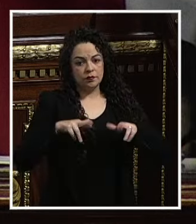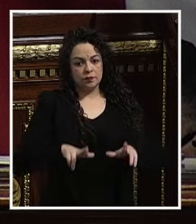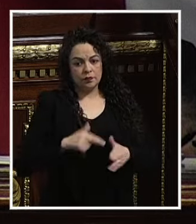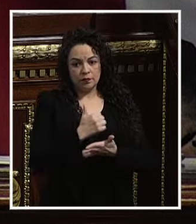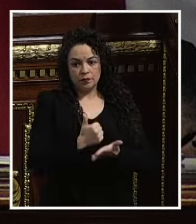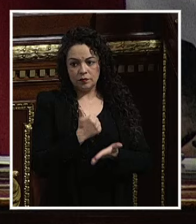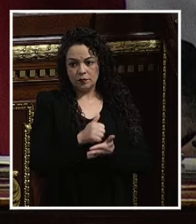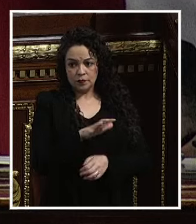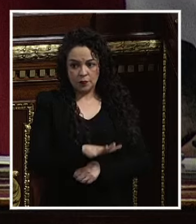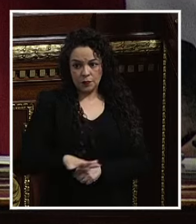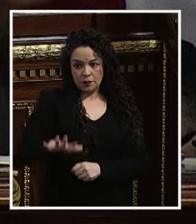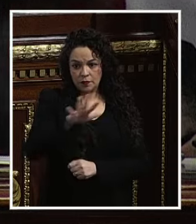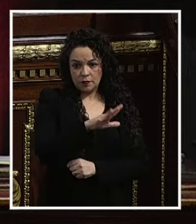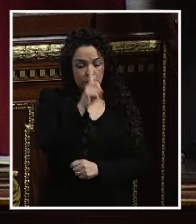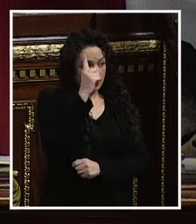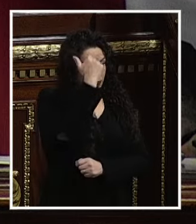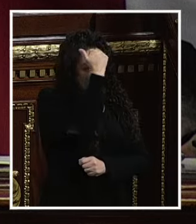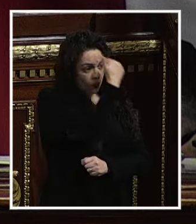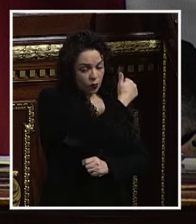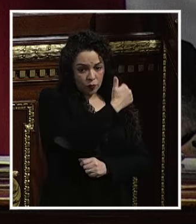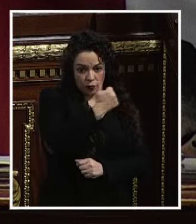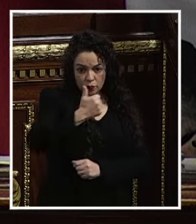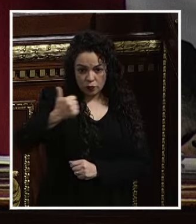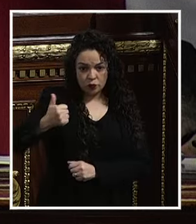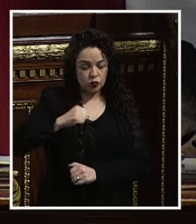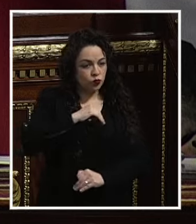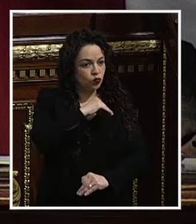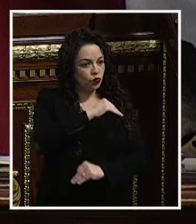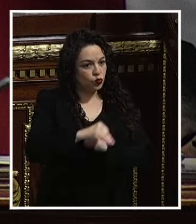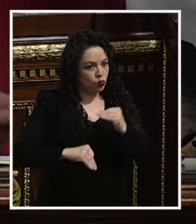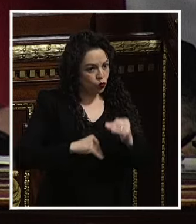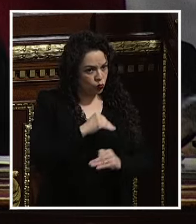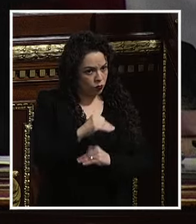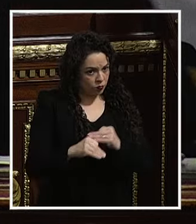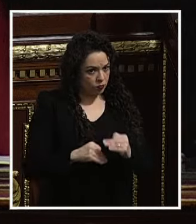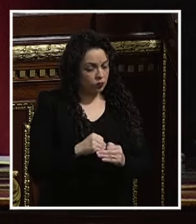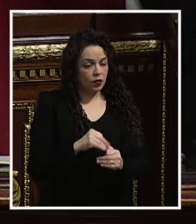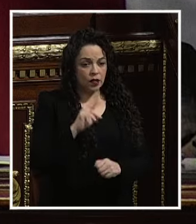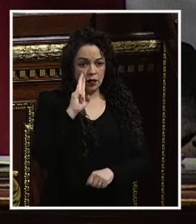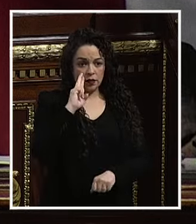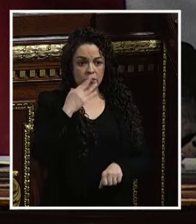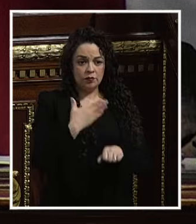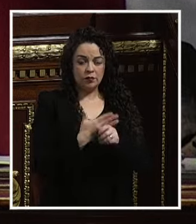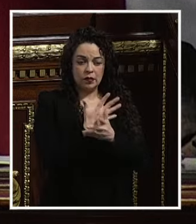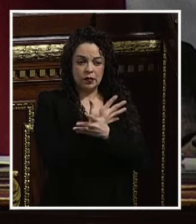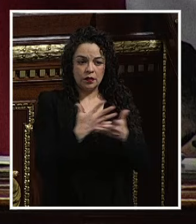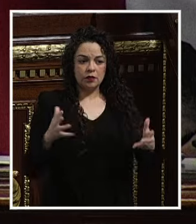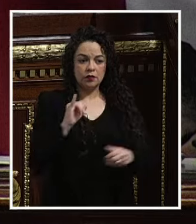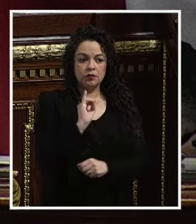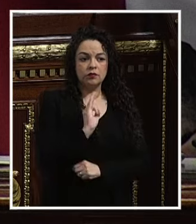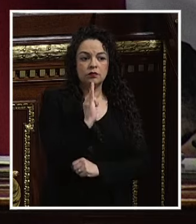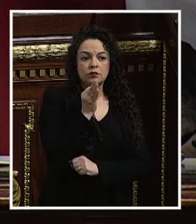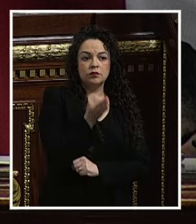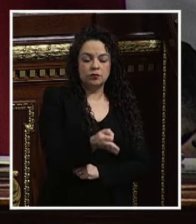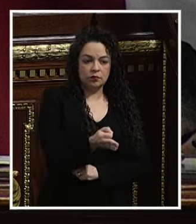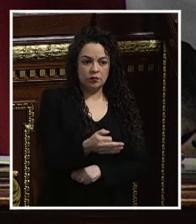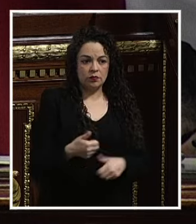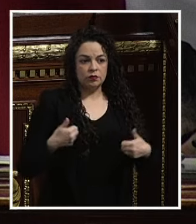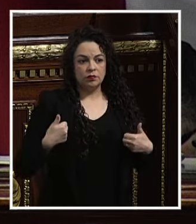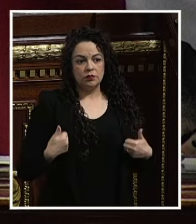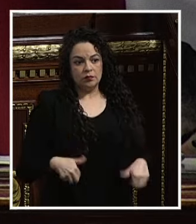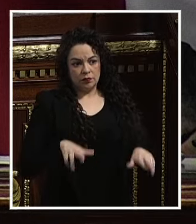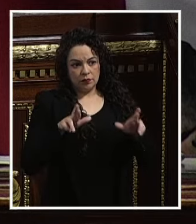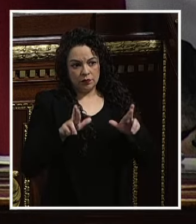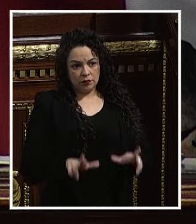de nosotros asumimos la más alta responsabilidad de ser portavoces del pueblo